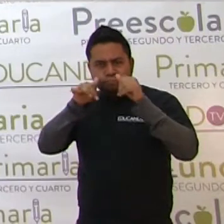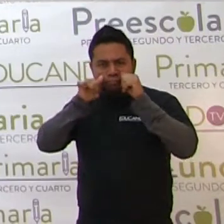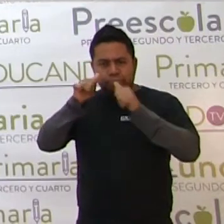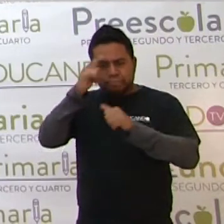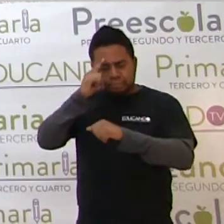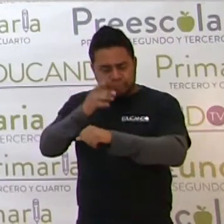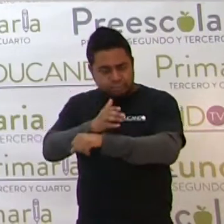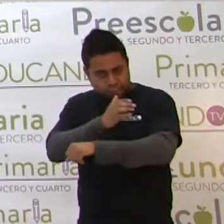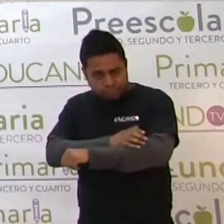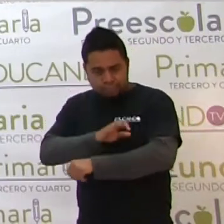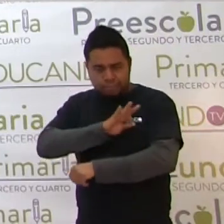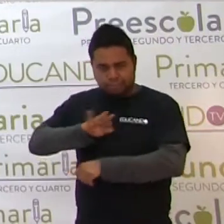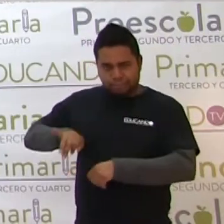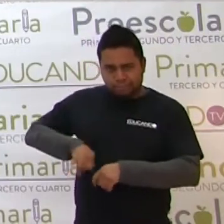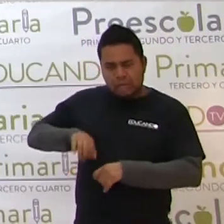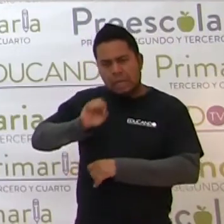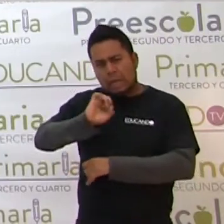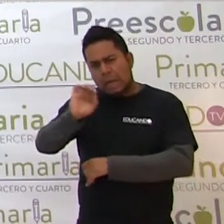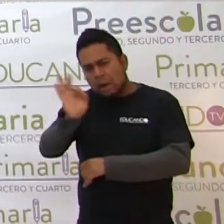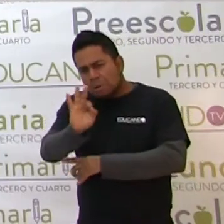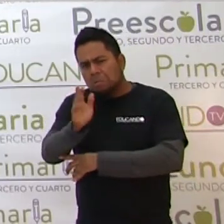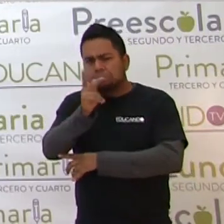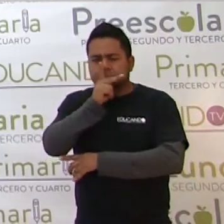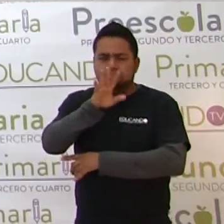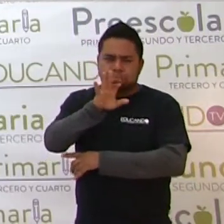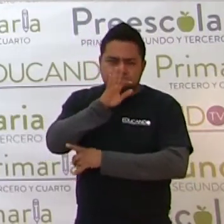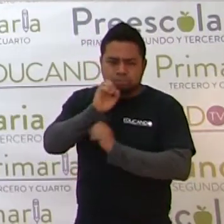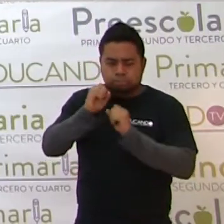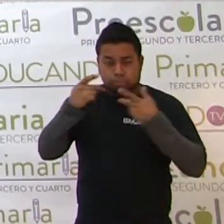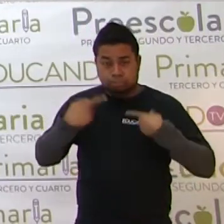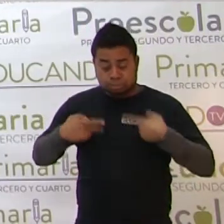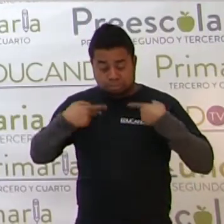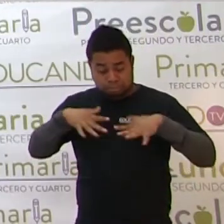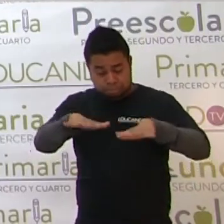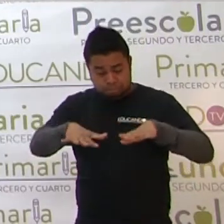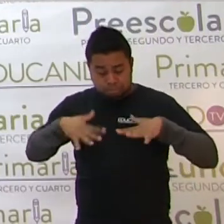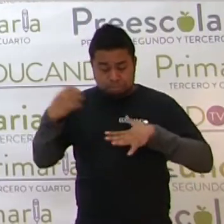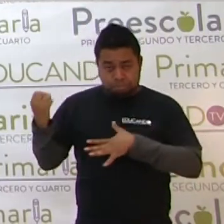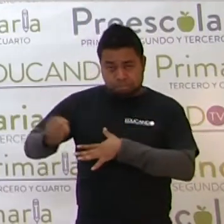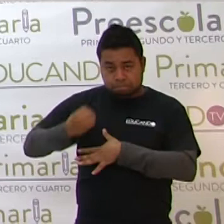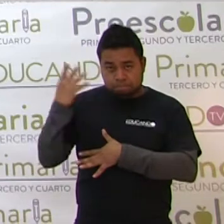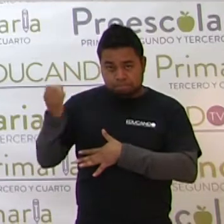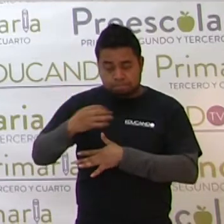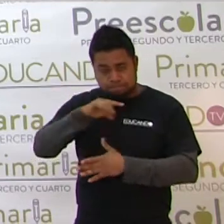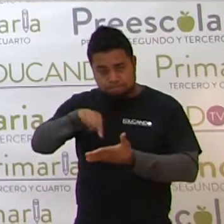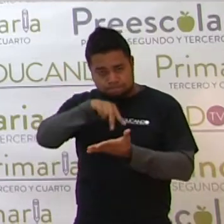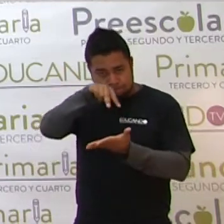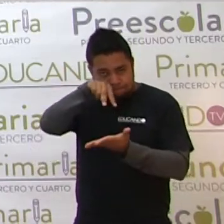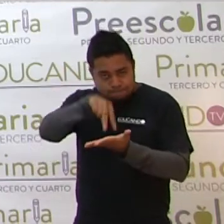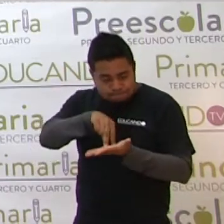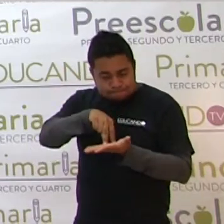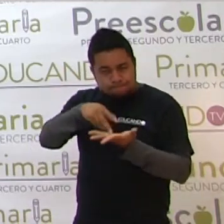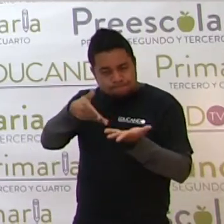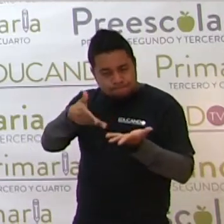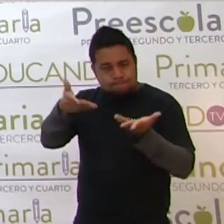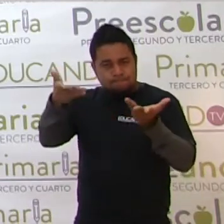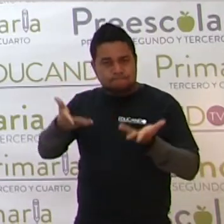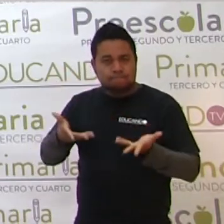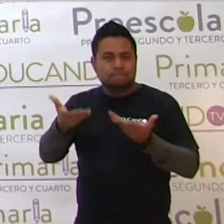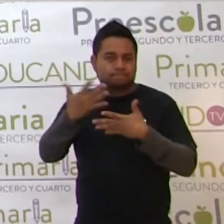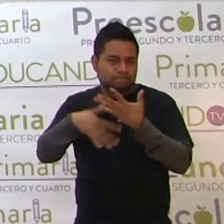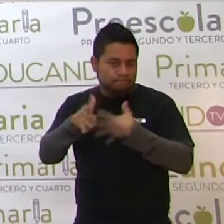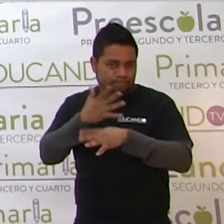tus compañeros, tal vez a tus papás o al público que vayas a presentarlo en el lugar en donde tengas que llevar a cabo este